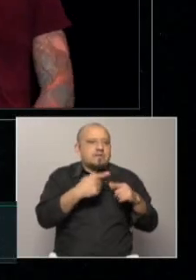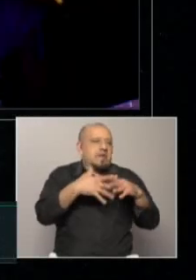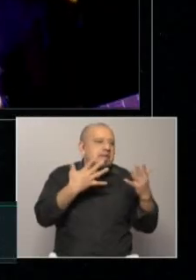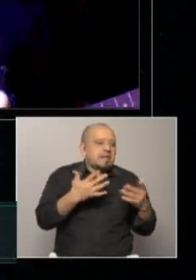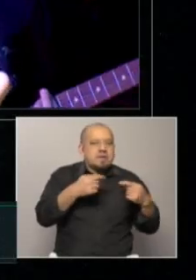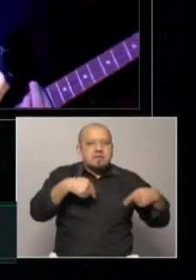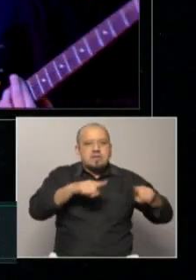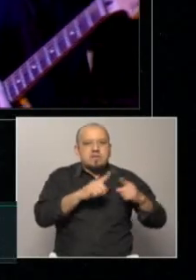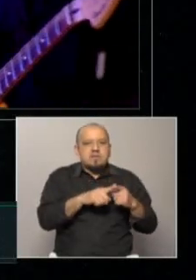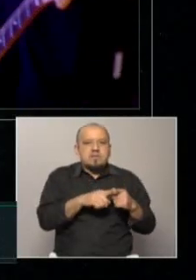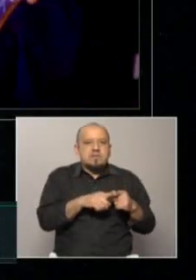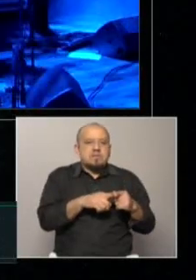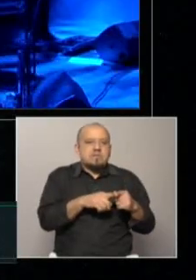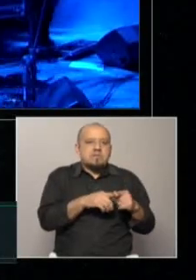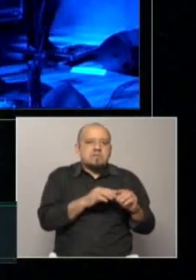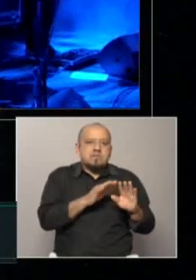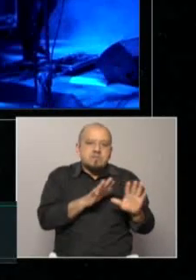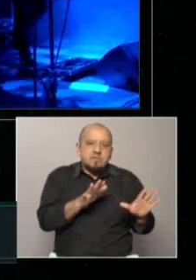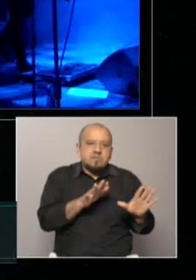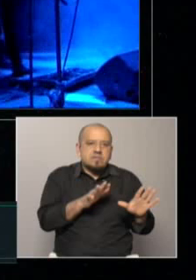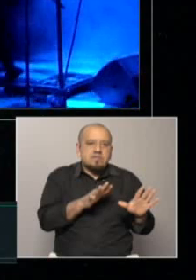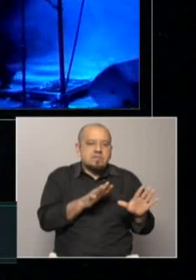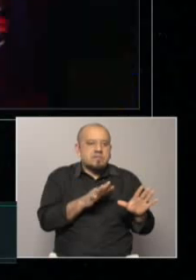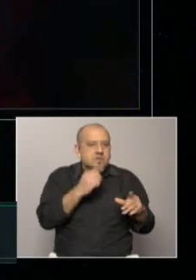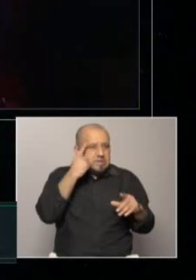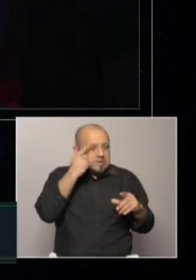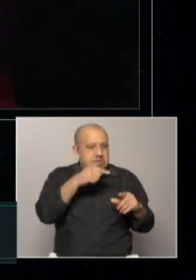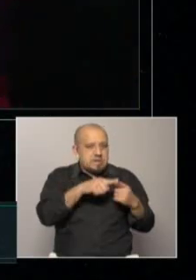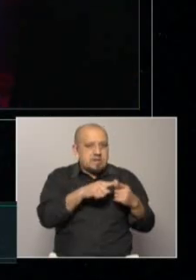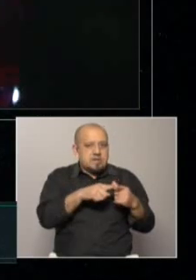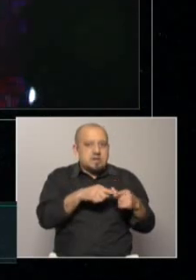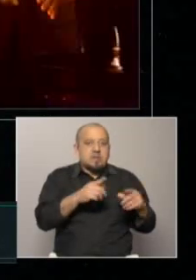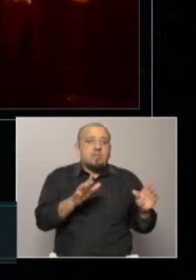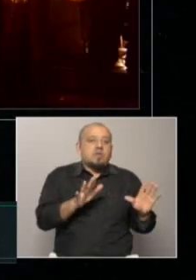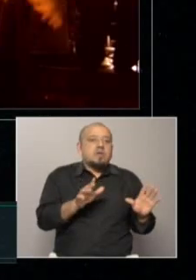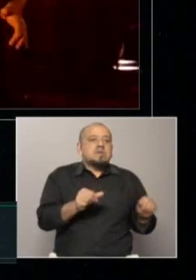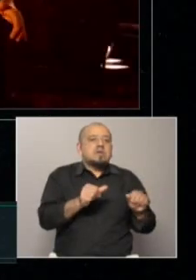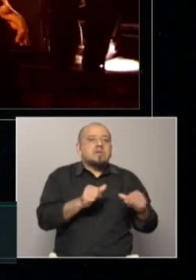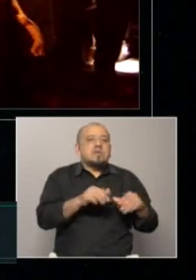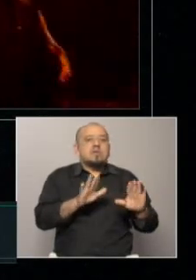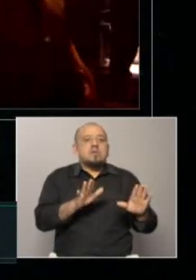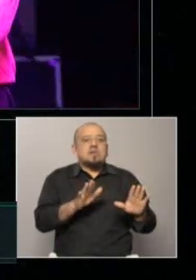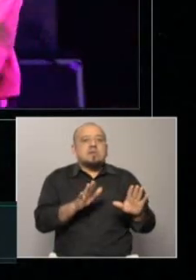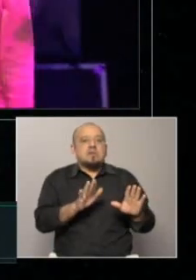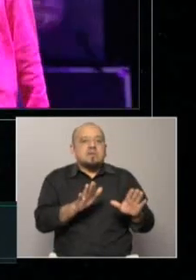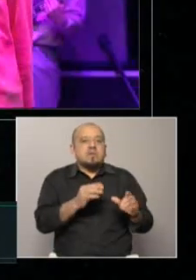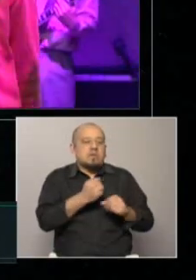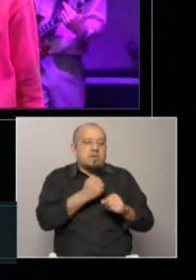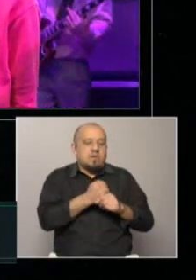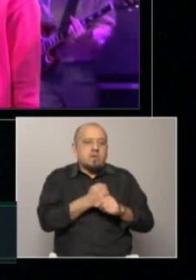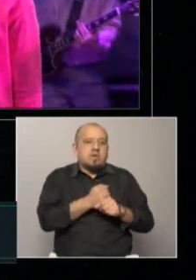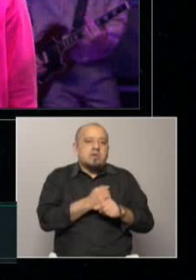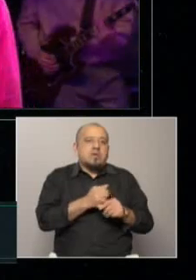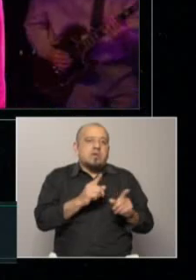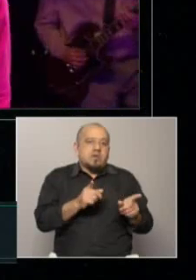brinda. O sea, sería muy ingenuo creer que quienes estamos del otro lado estamos en una cuestión solemne casi cuando trabajamos en esto, ¿no? O